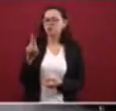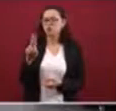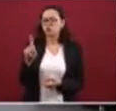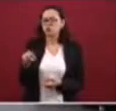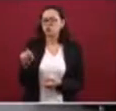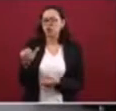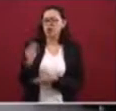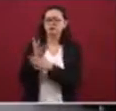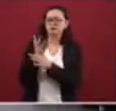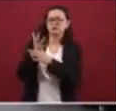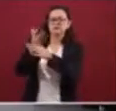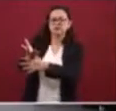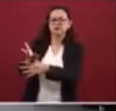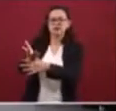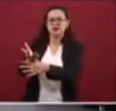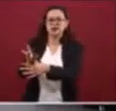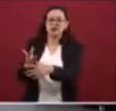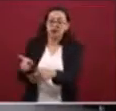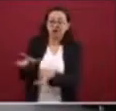Es decir,